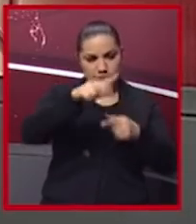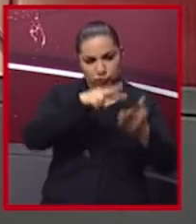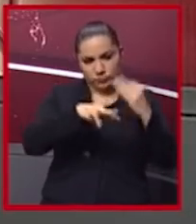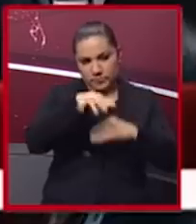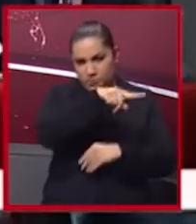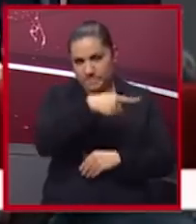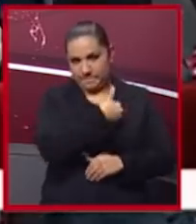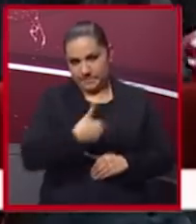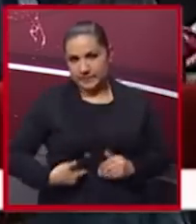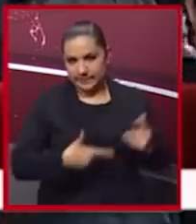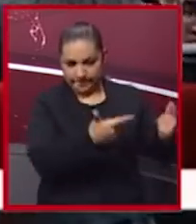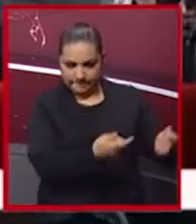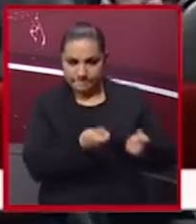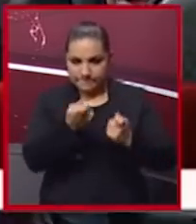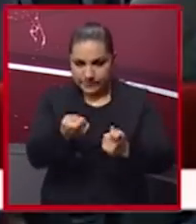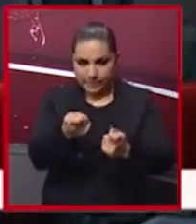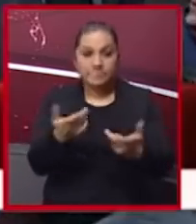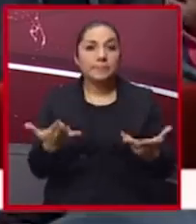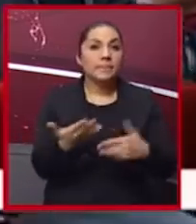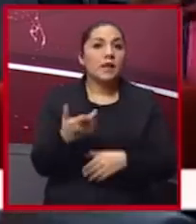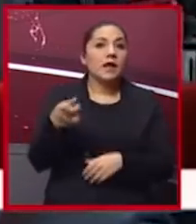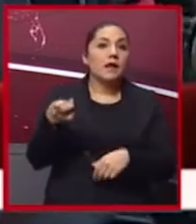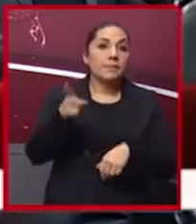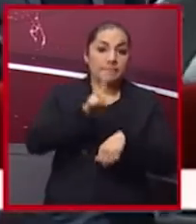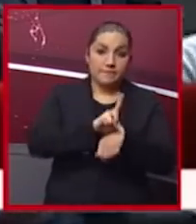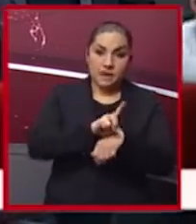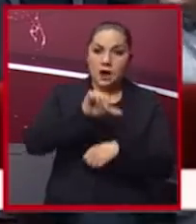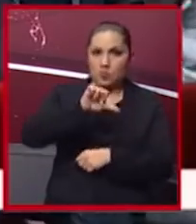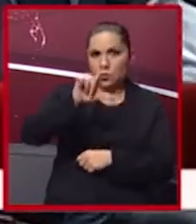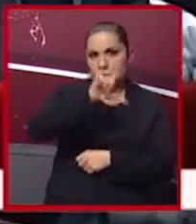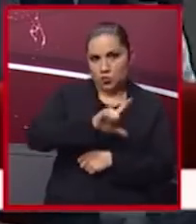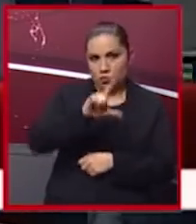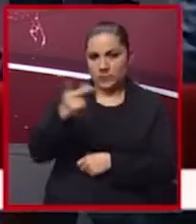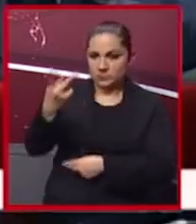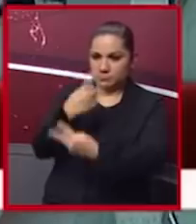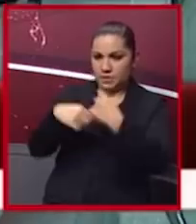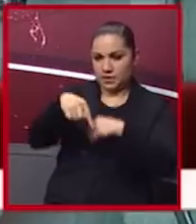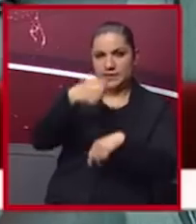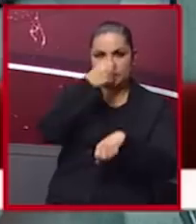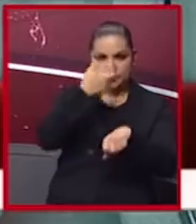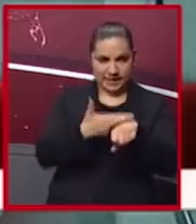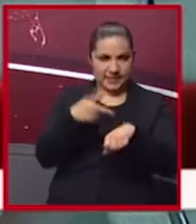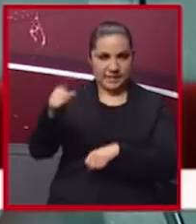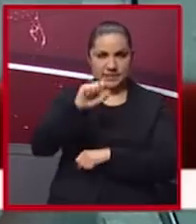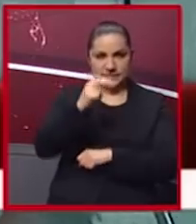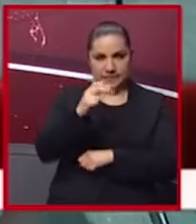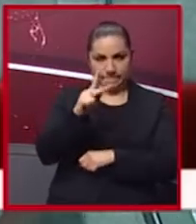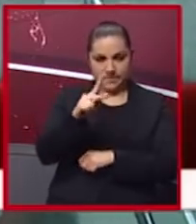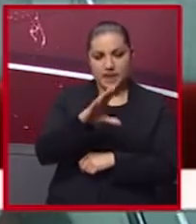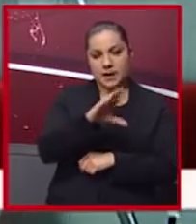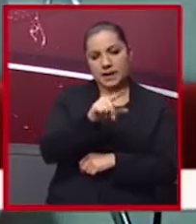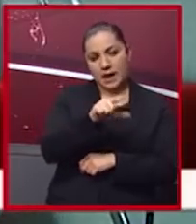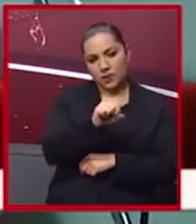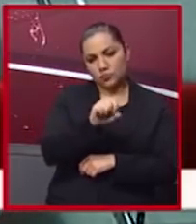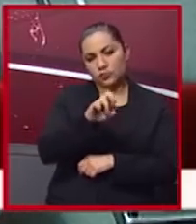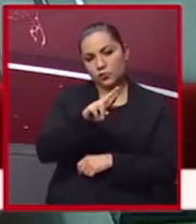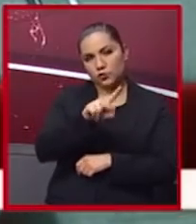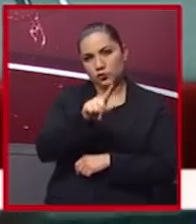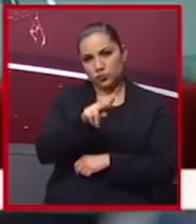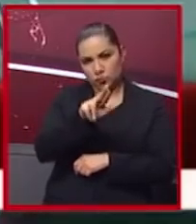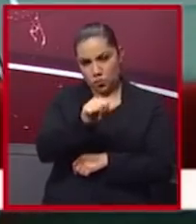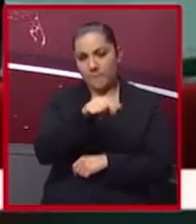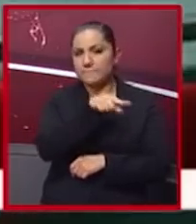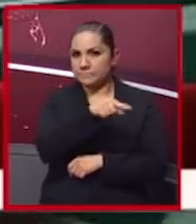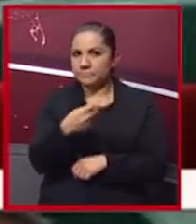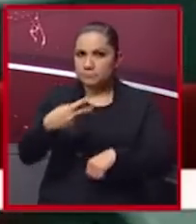Obrador, acudió ante el Pleno de la Cámara de Diputados el secretario de Hacienda y Crédito Público, Carlos Manuel Ursúa Macías. Antes de iniciar con la comparecencia, el